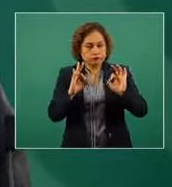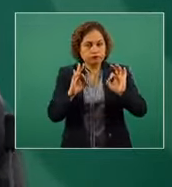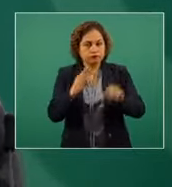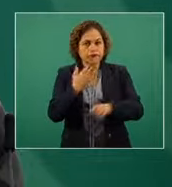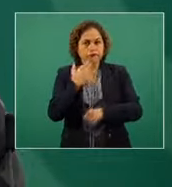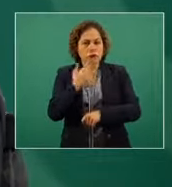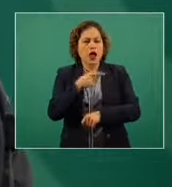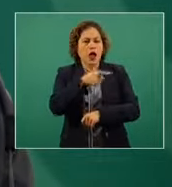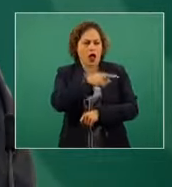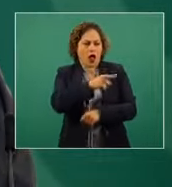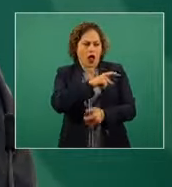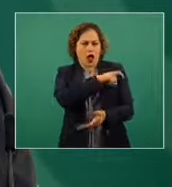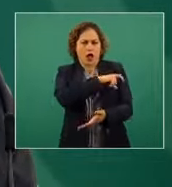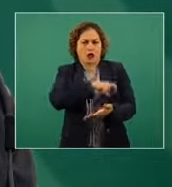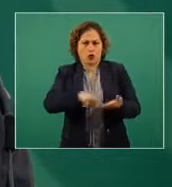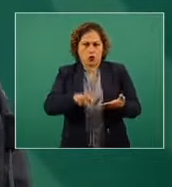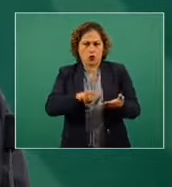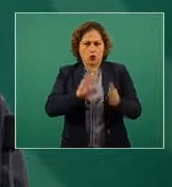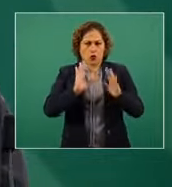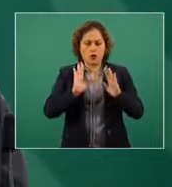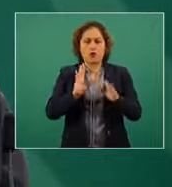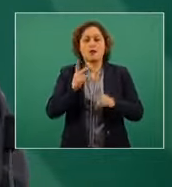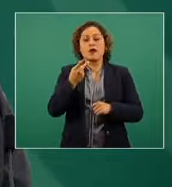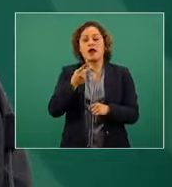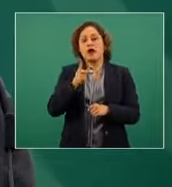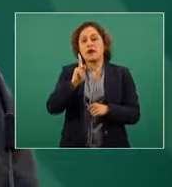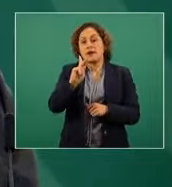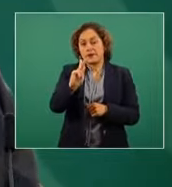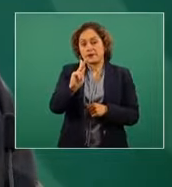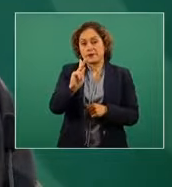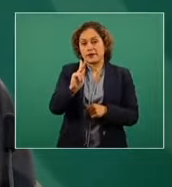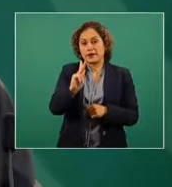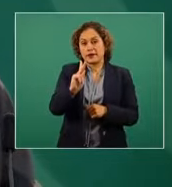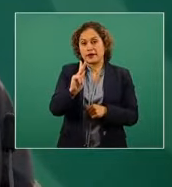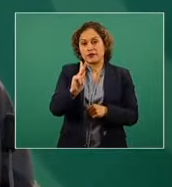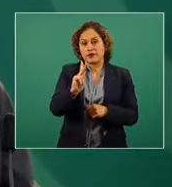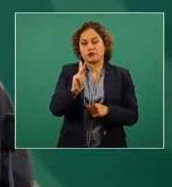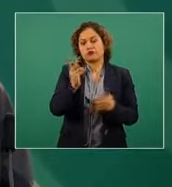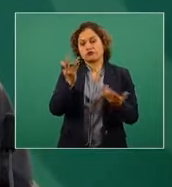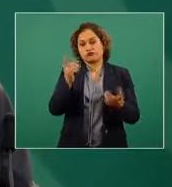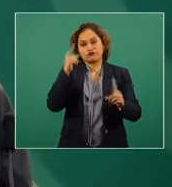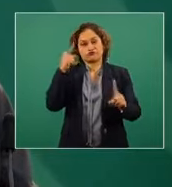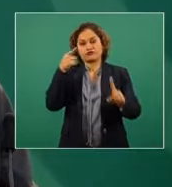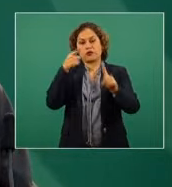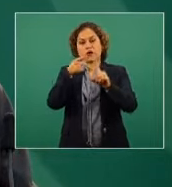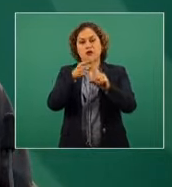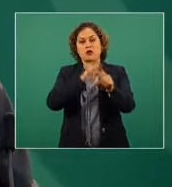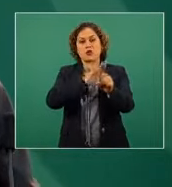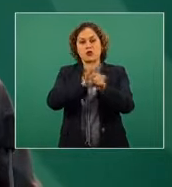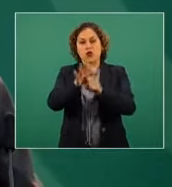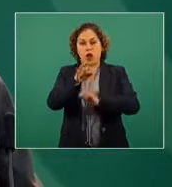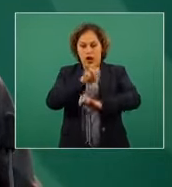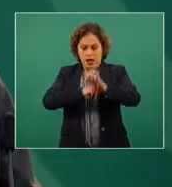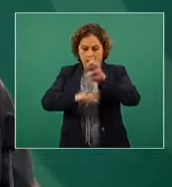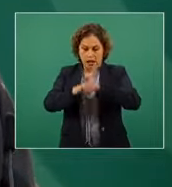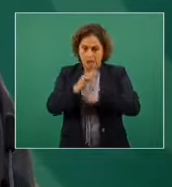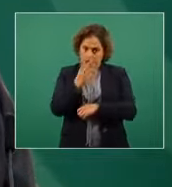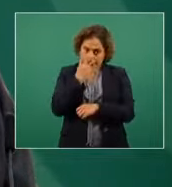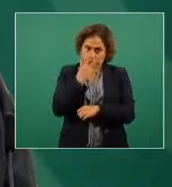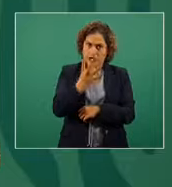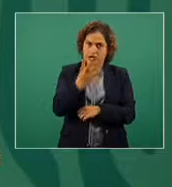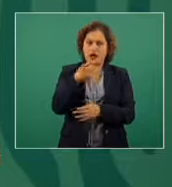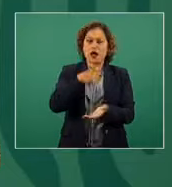Sí participan y se busca que pues sean empresas serias y que no haya